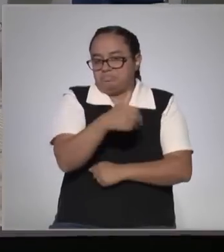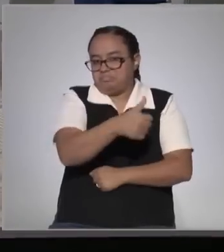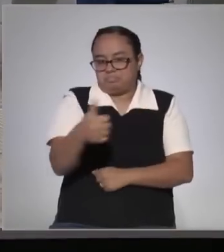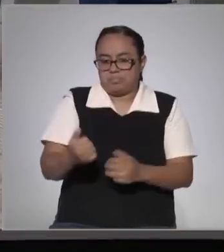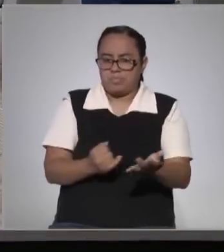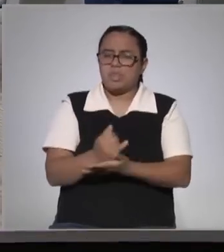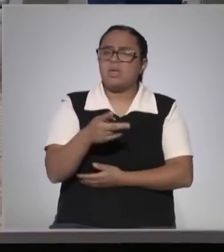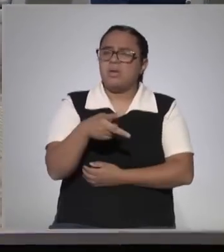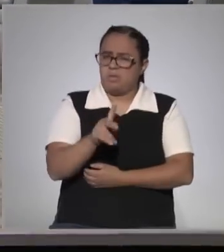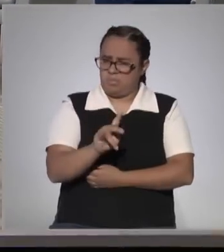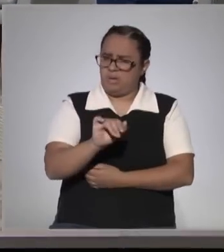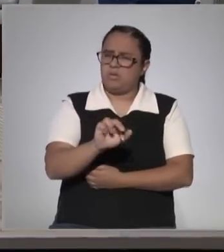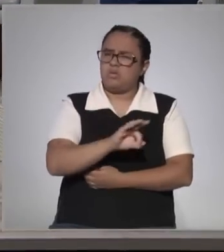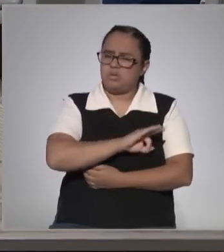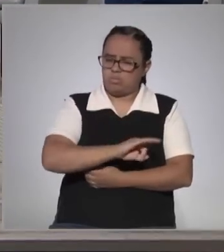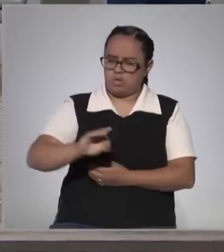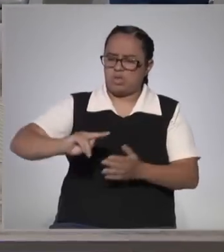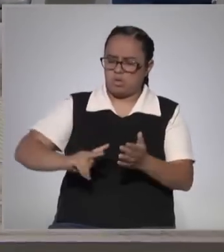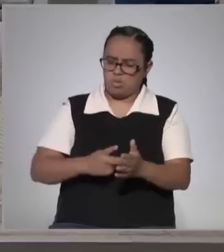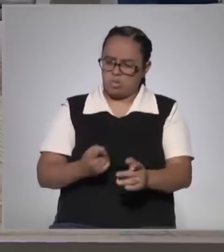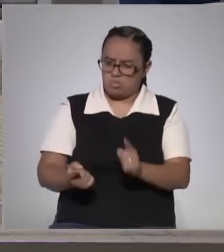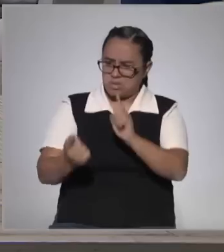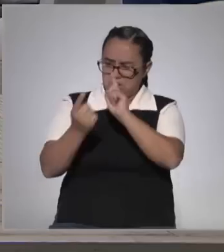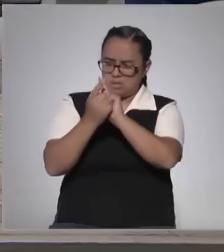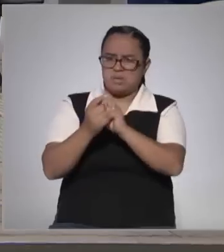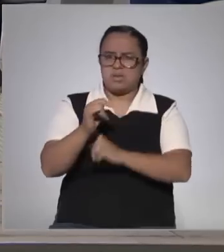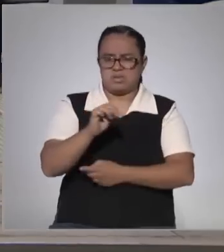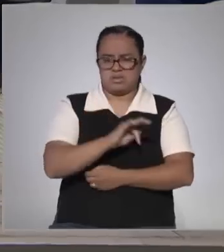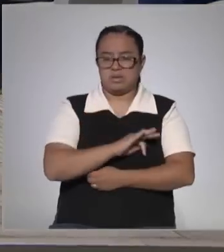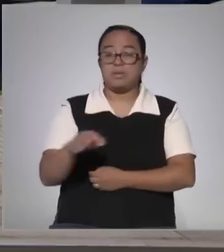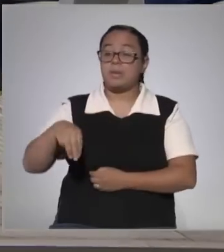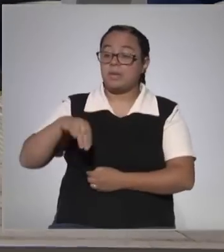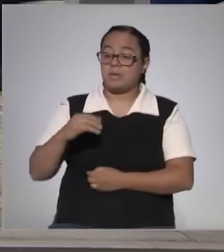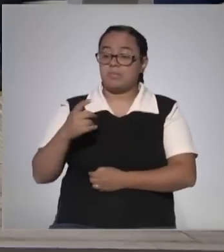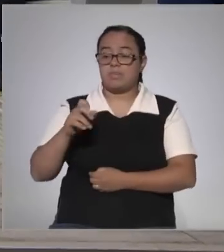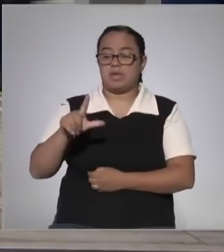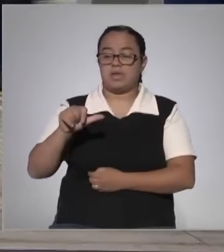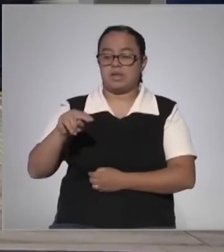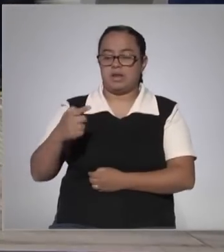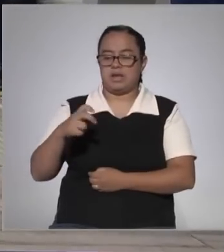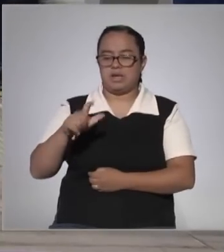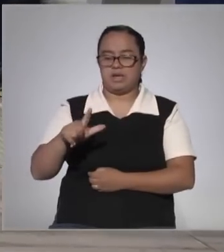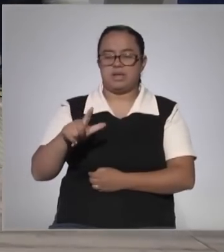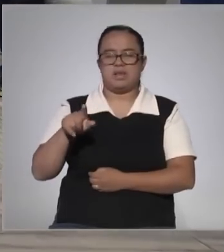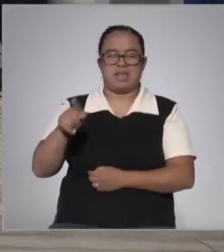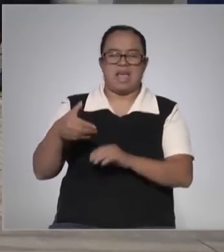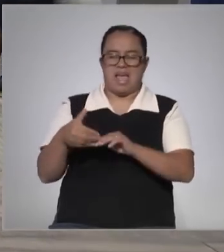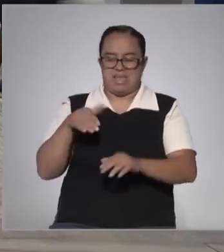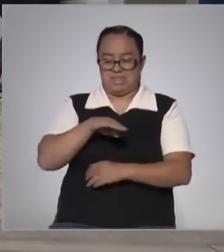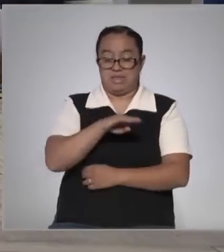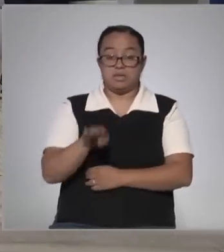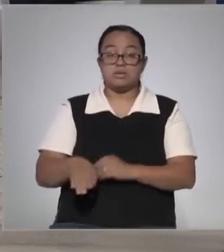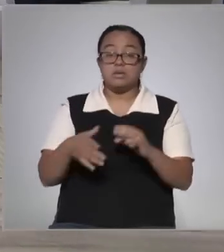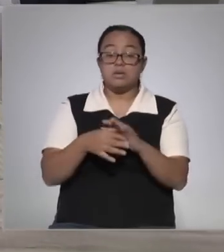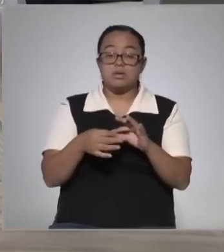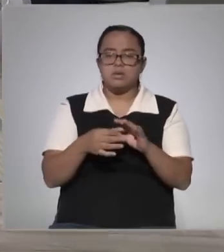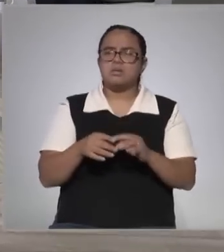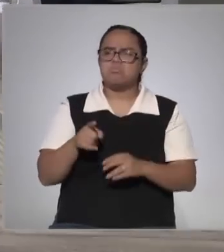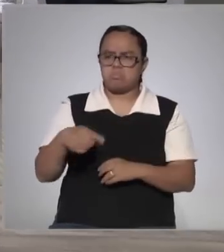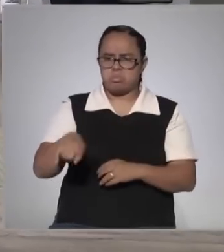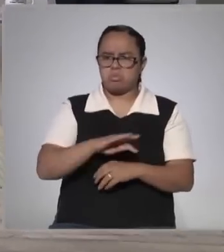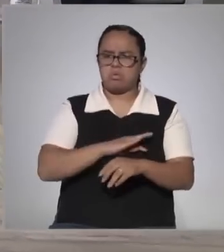se puede, por supuesto que es completamente válido. Decía Miguel Ángel Buonarroti antes de morir, y aún aprendo, por supuesto que podemos seguir